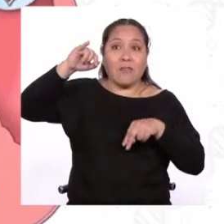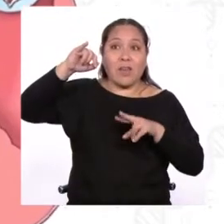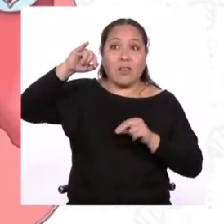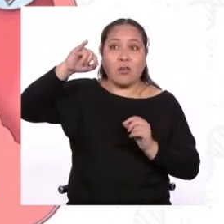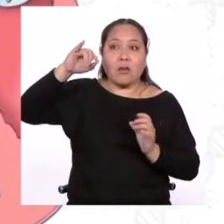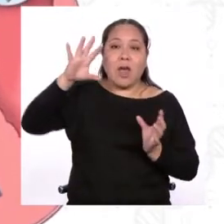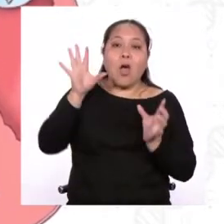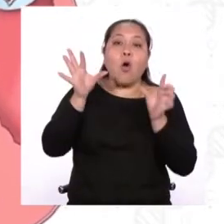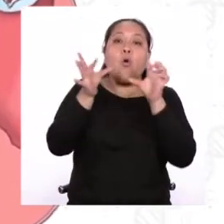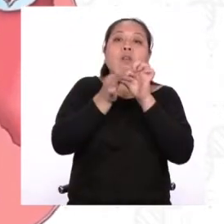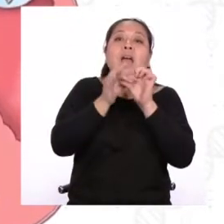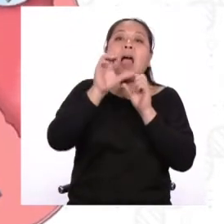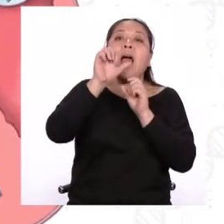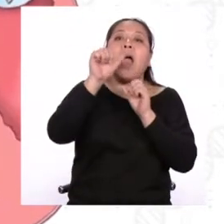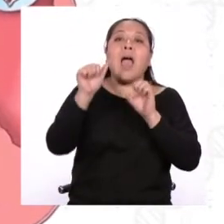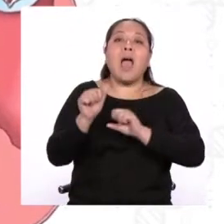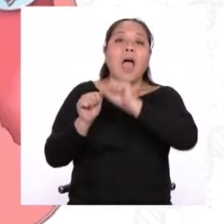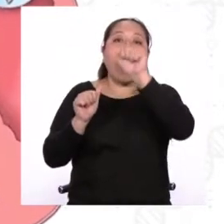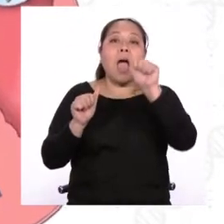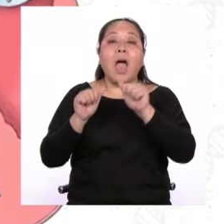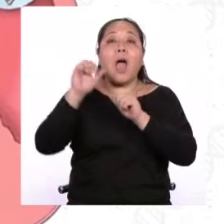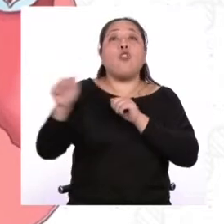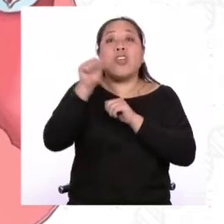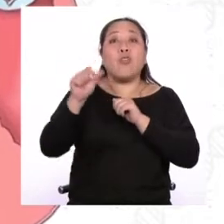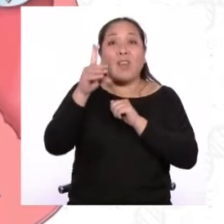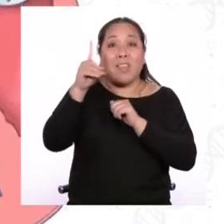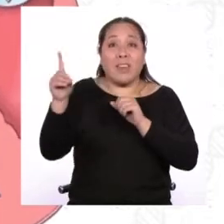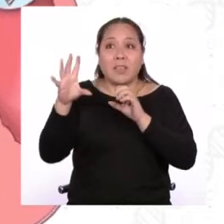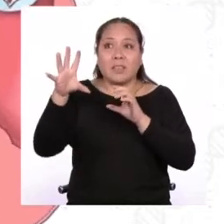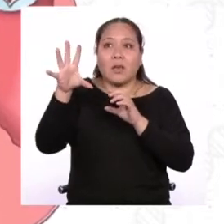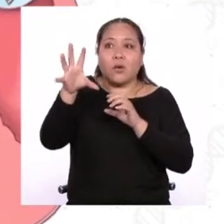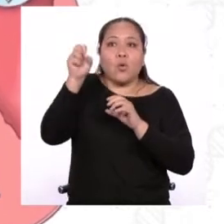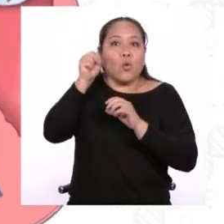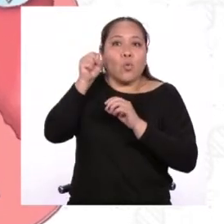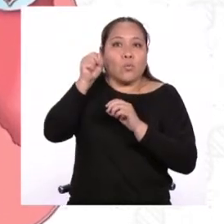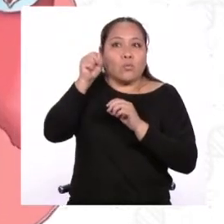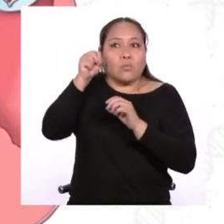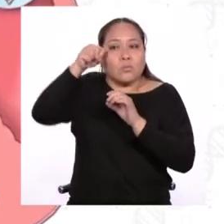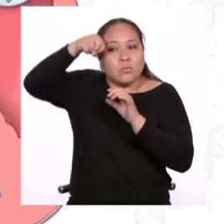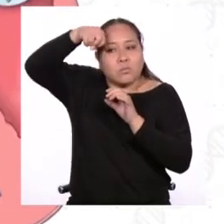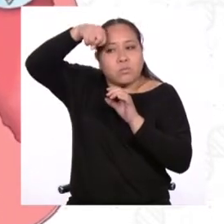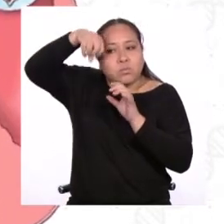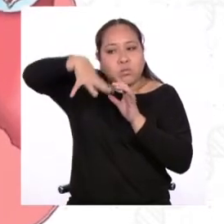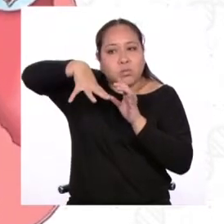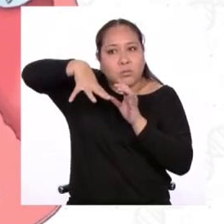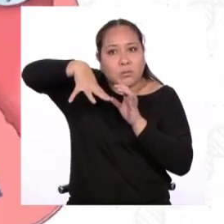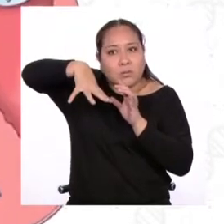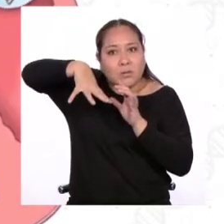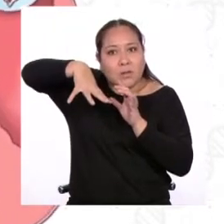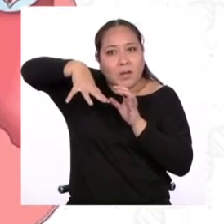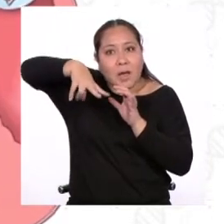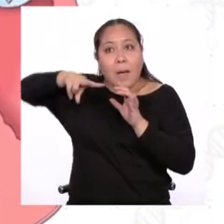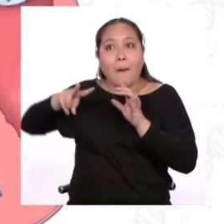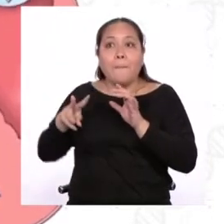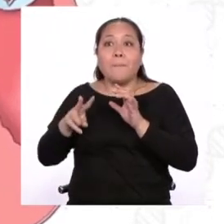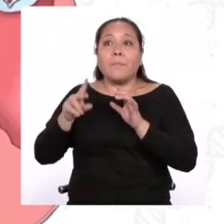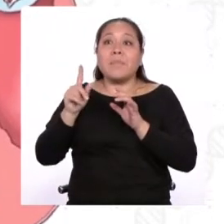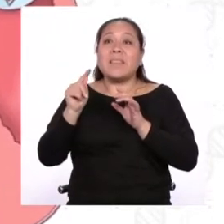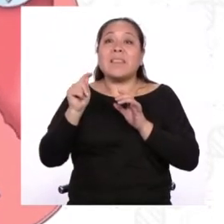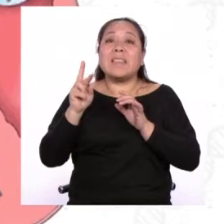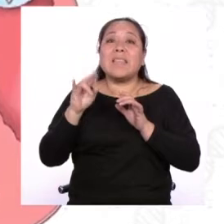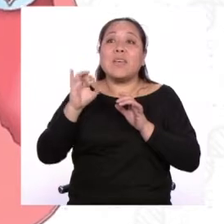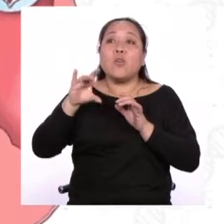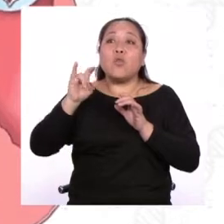aurícula derecha. La aurícula se llena de sangre y se contrae, enviando la sangre a través de la válvula